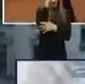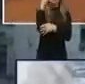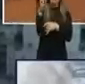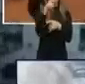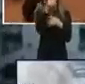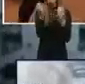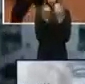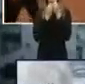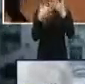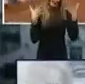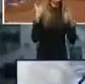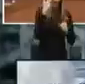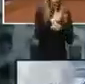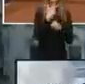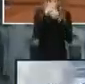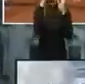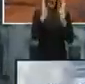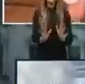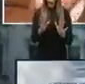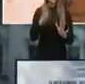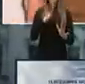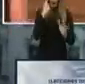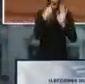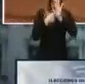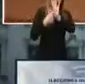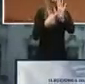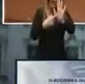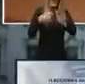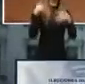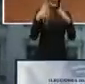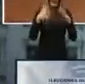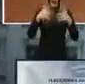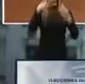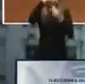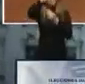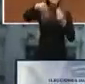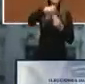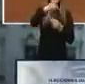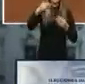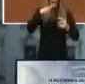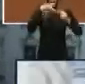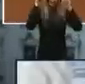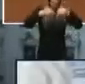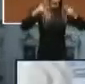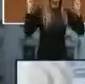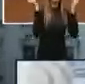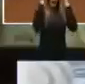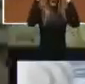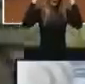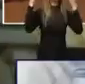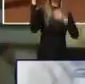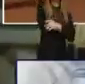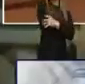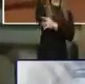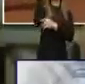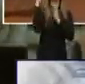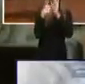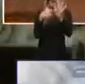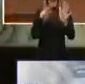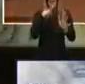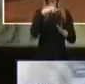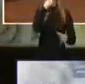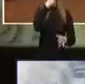los guatemaltecos que se han hecho presentes, familias que vienen a festejar el triunfo de Bernardo Arévalo como el